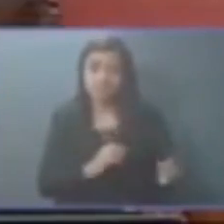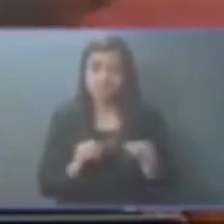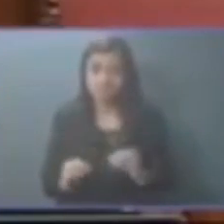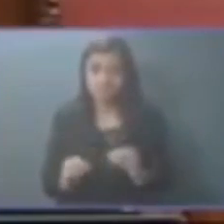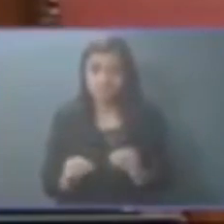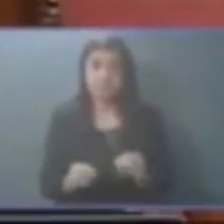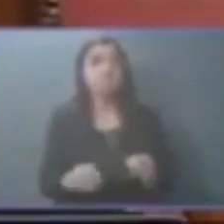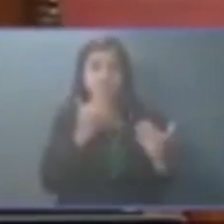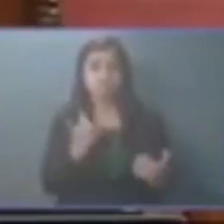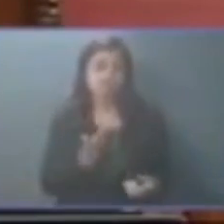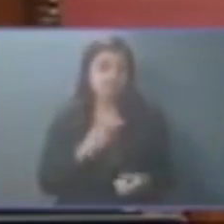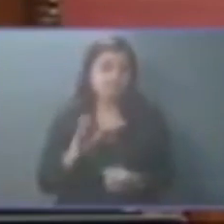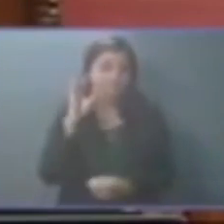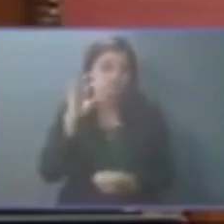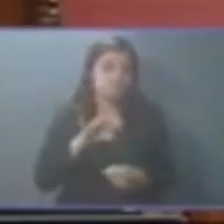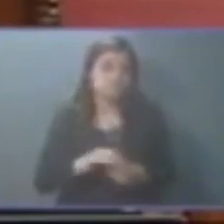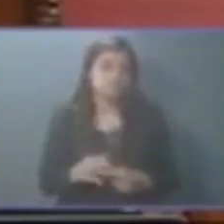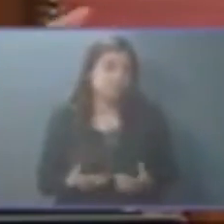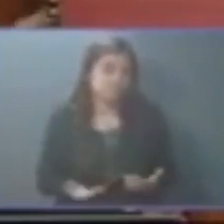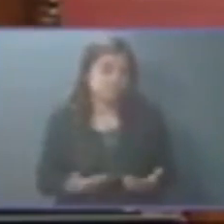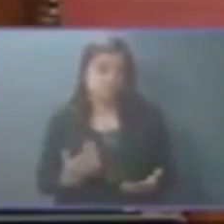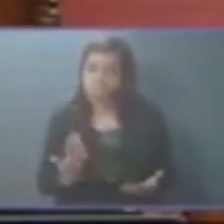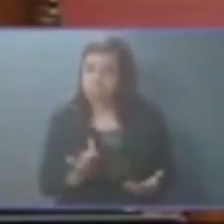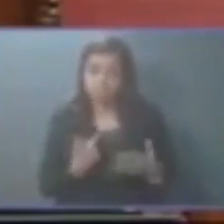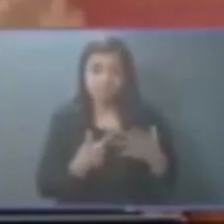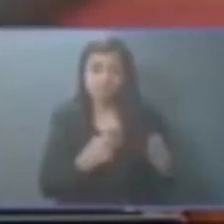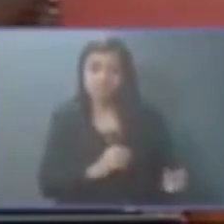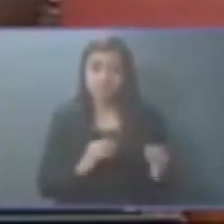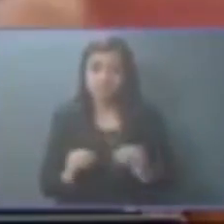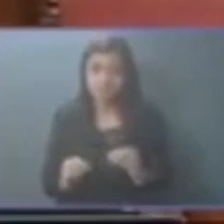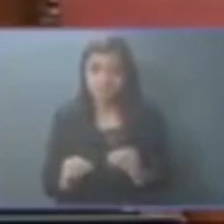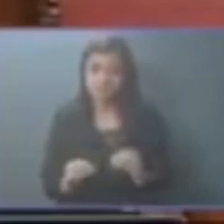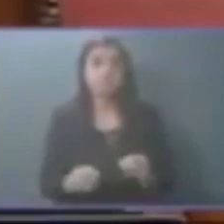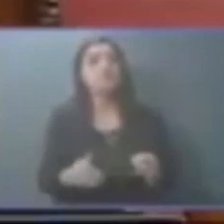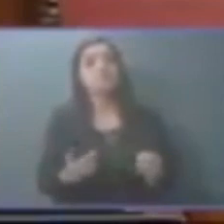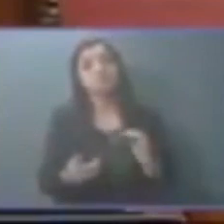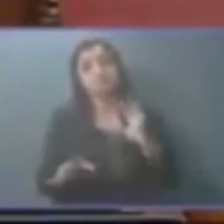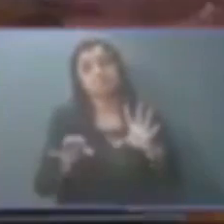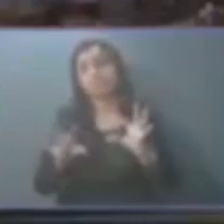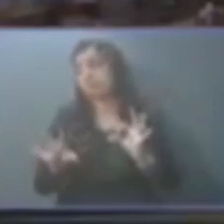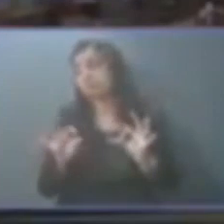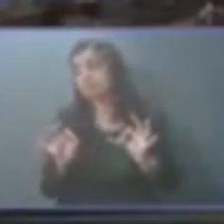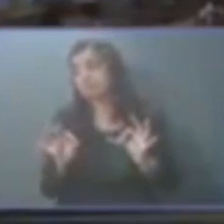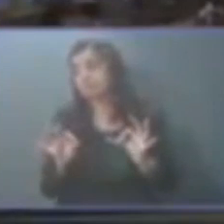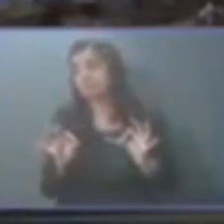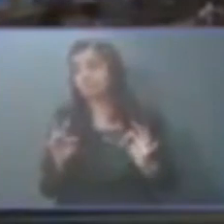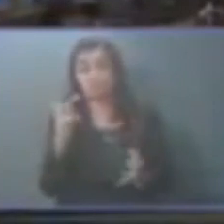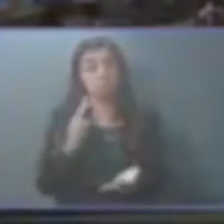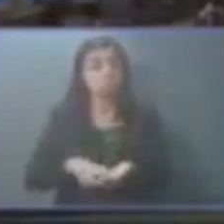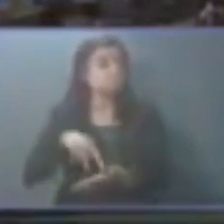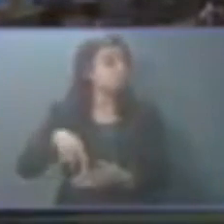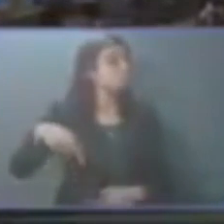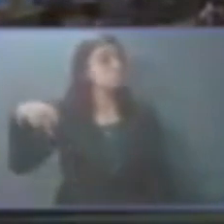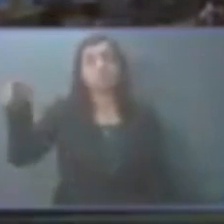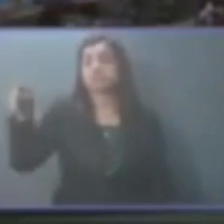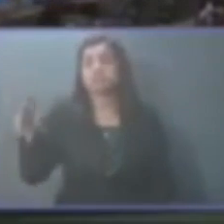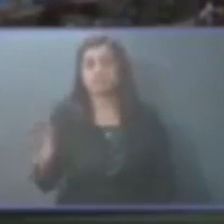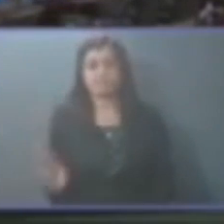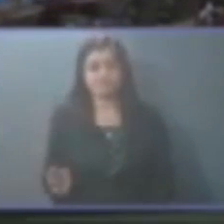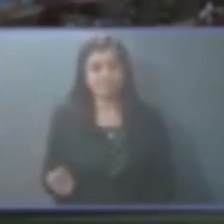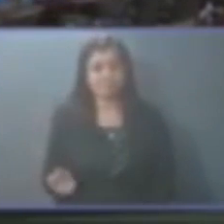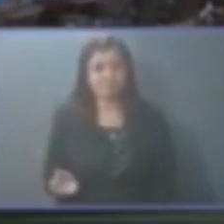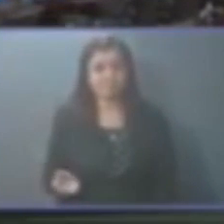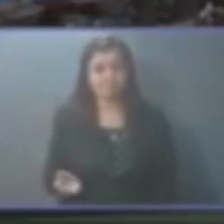van a levantar algunos. Porque no es práctico, porque se van a levantar algunos. Vea usted, ahí se quedó